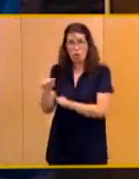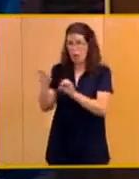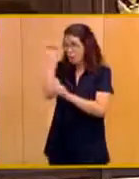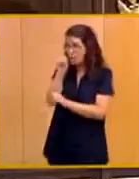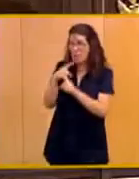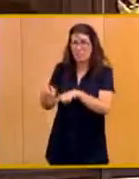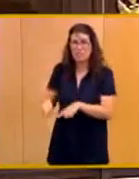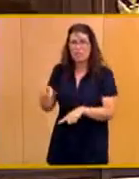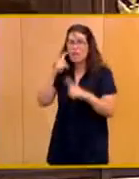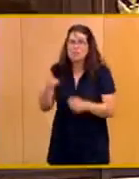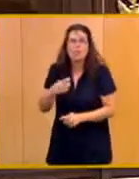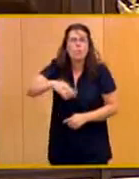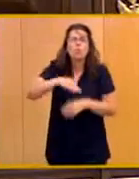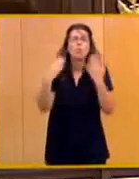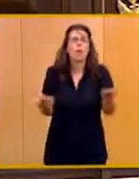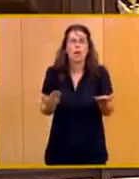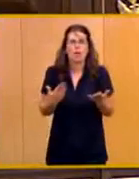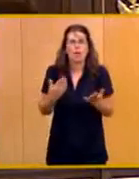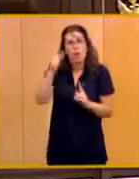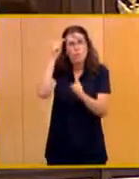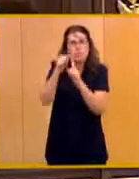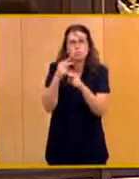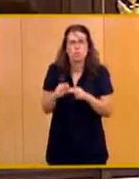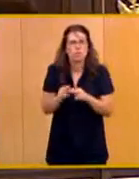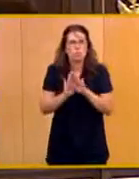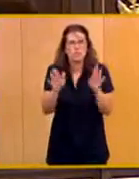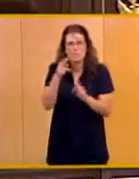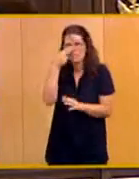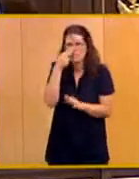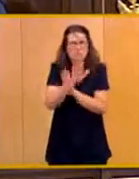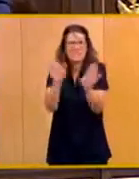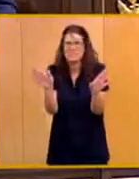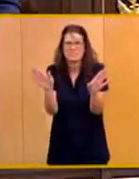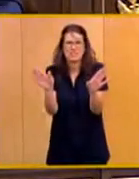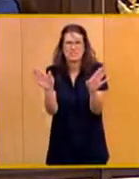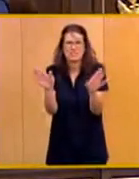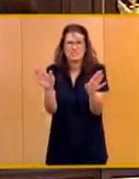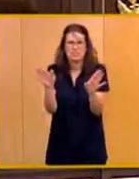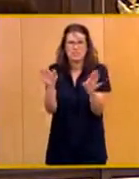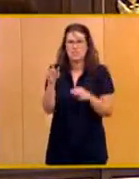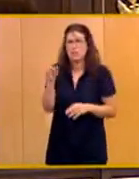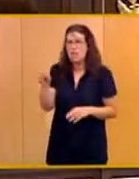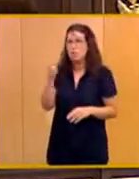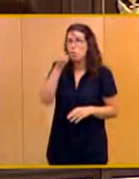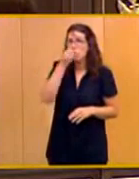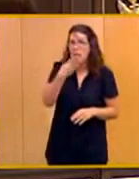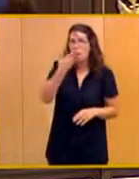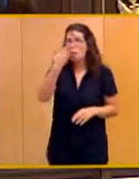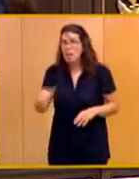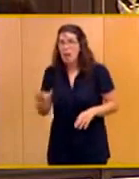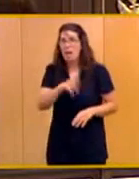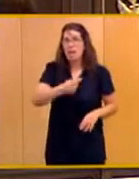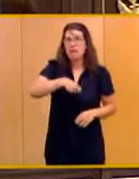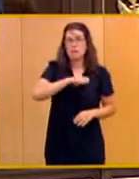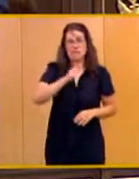ganar y alcanzar sus objetivos políticos. Lo de menos es que eso fuera malo o bueno para el país. No ha sido